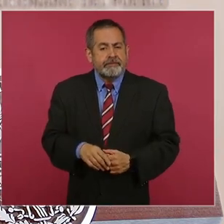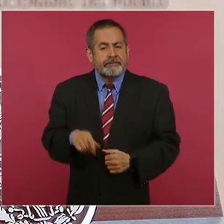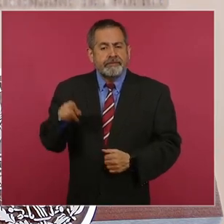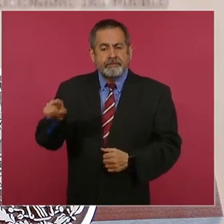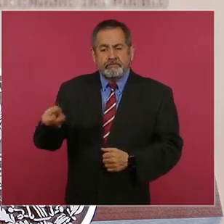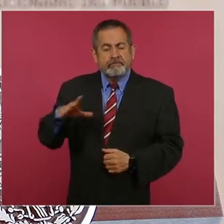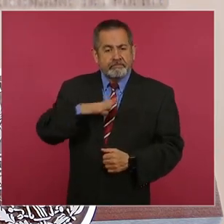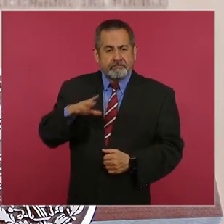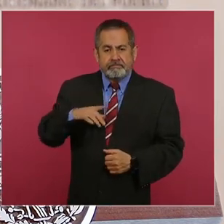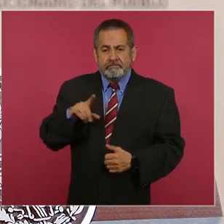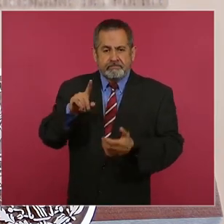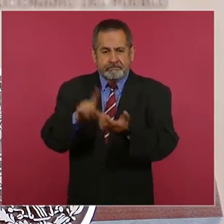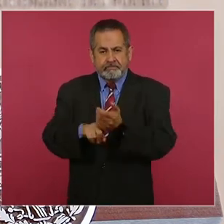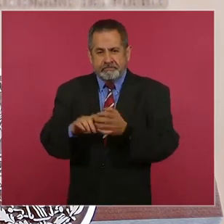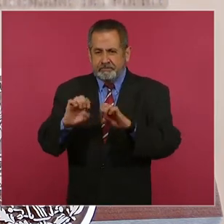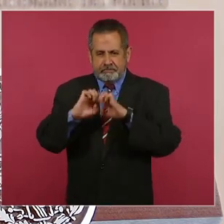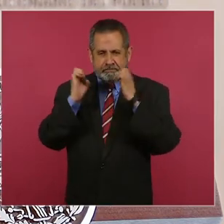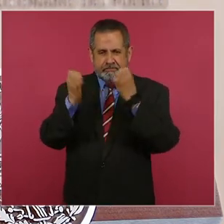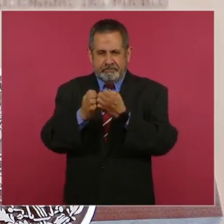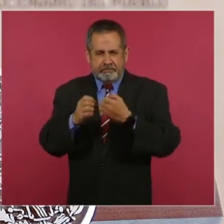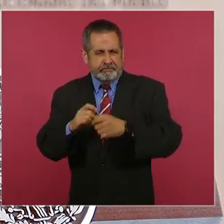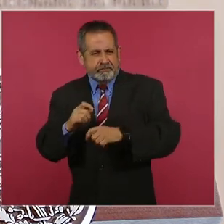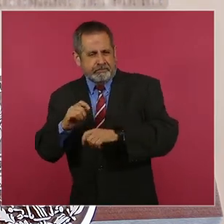un estadio para el tenis